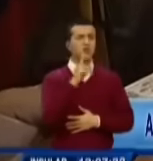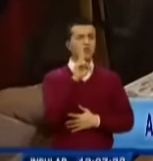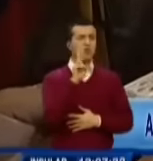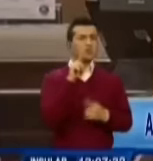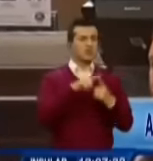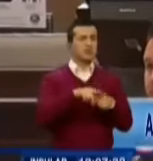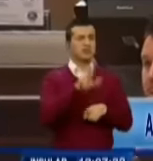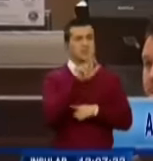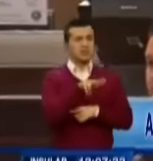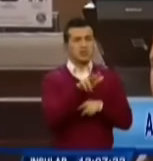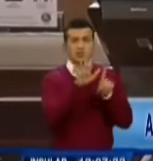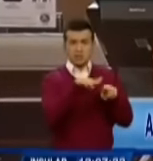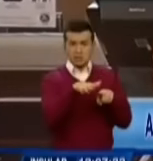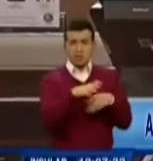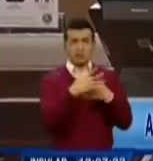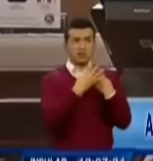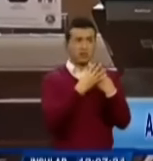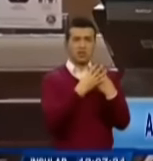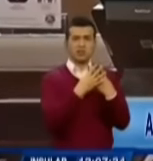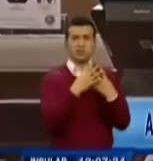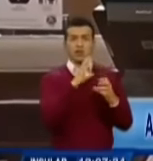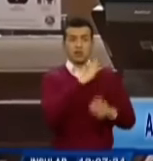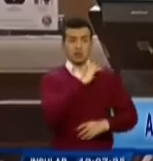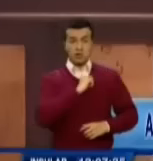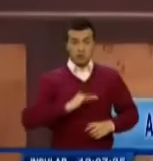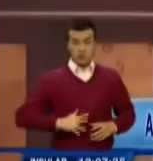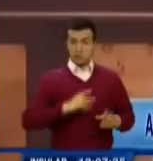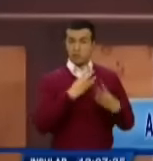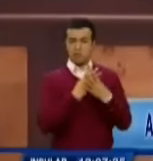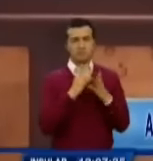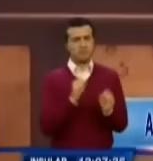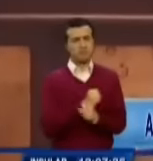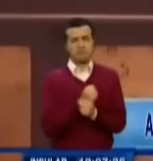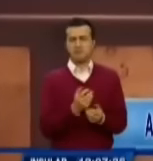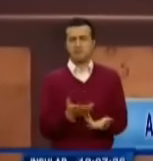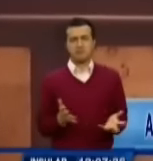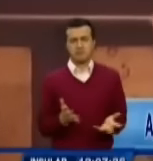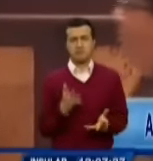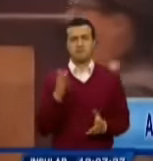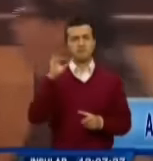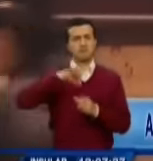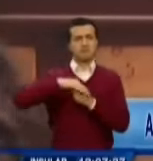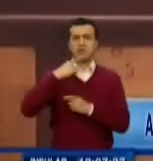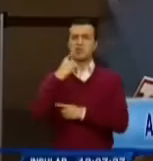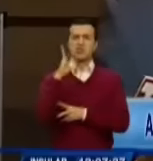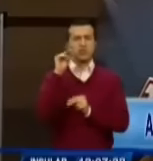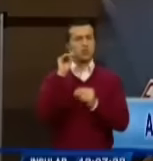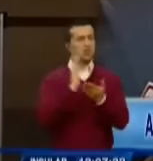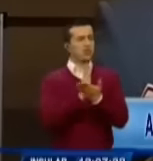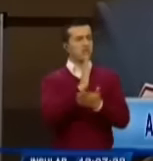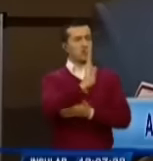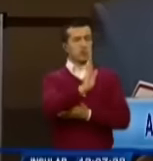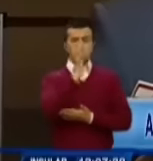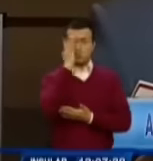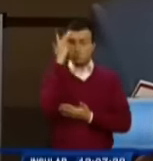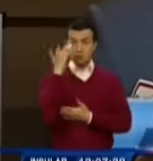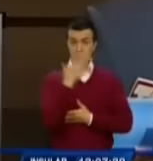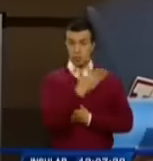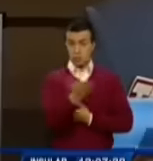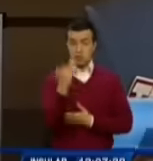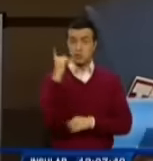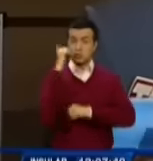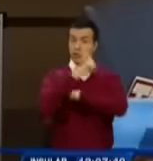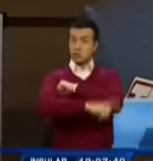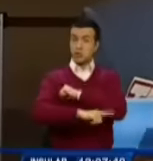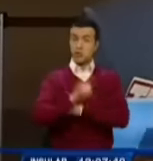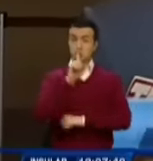prisión preventiva. En la oposición hay voces que se oponen al proyecto de ley y anticipan su voto en contra de la aprobación. Porque si es que ustedes suben la